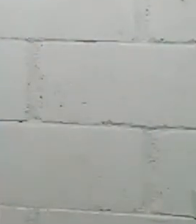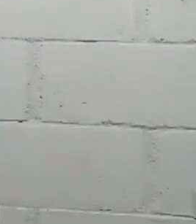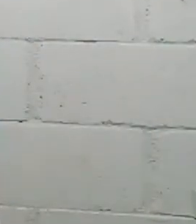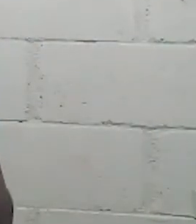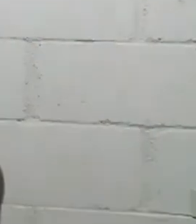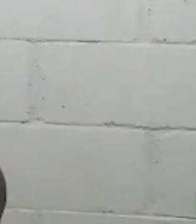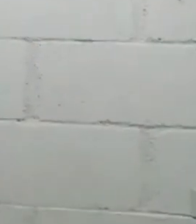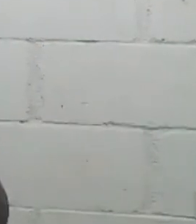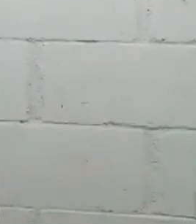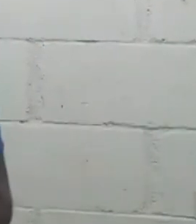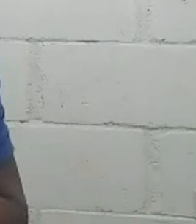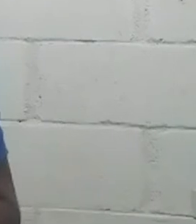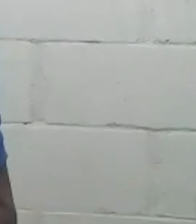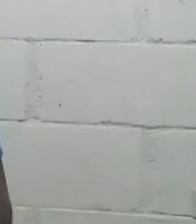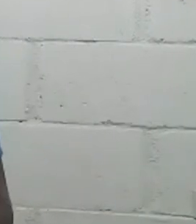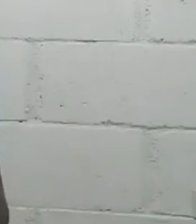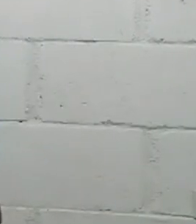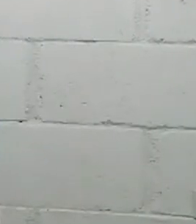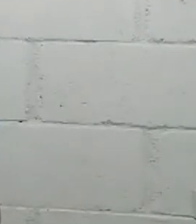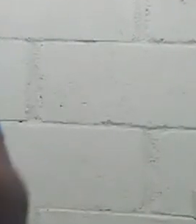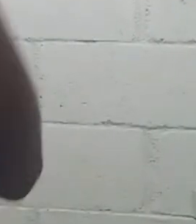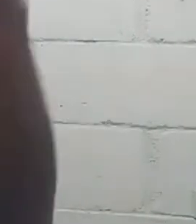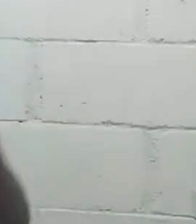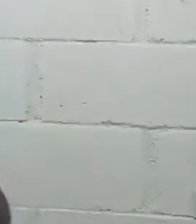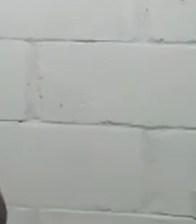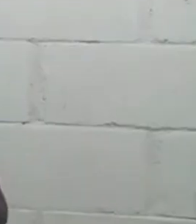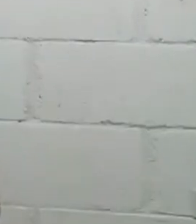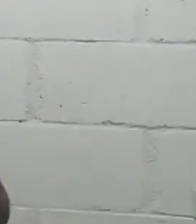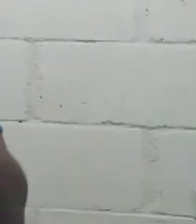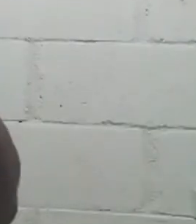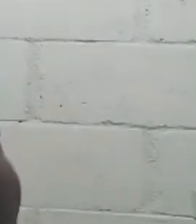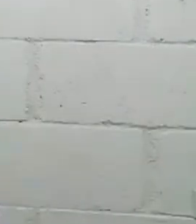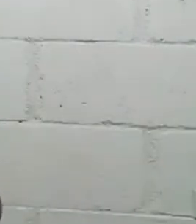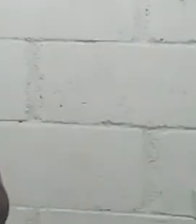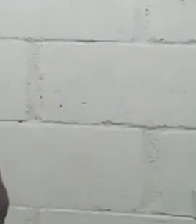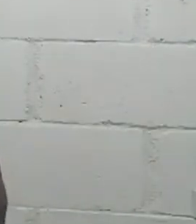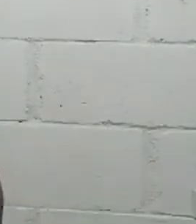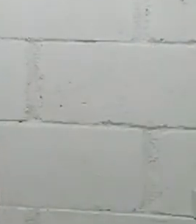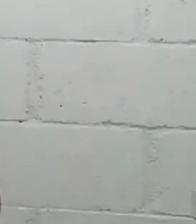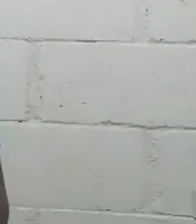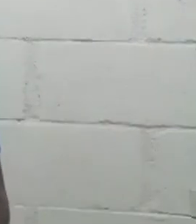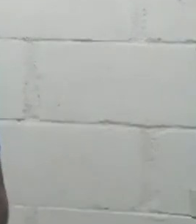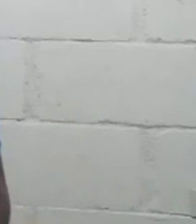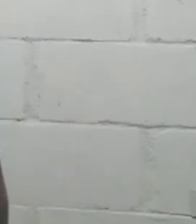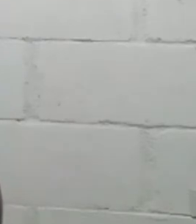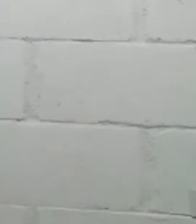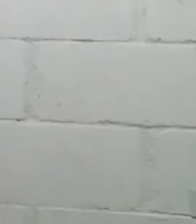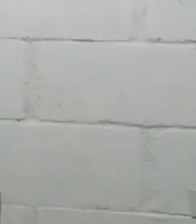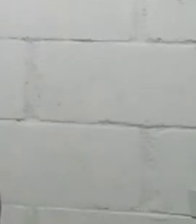teshkri, Akashwa sawa sukuhri, akashwa neri